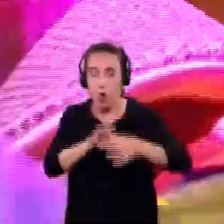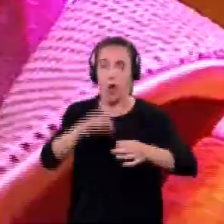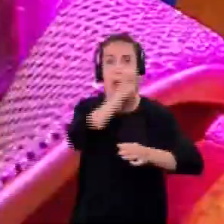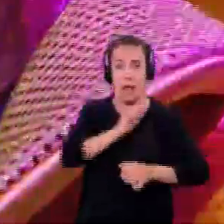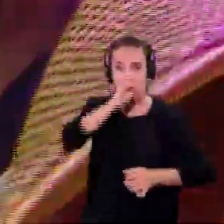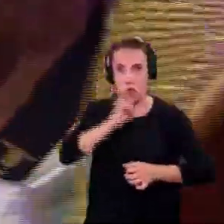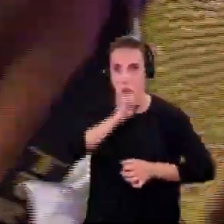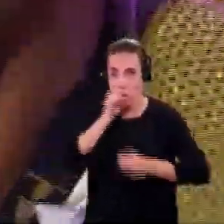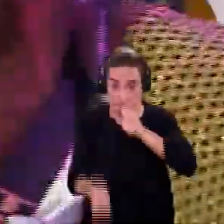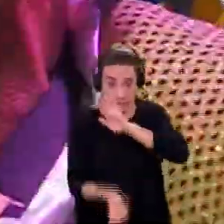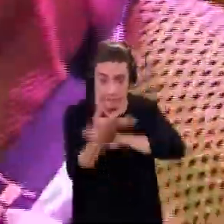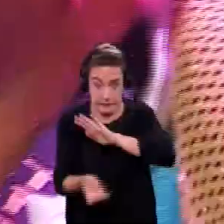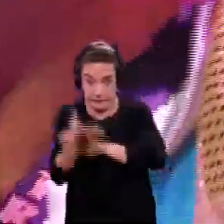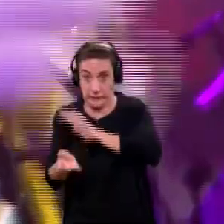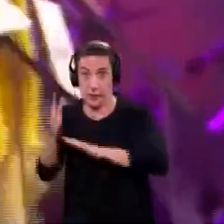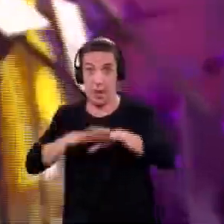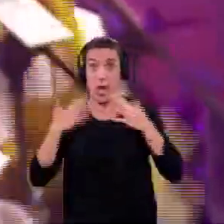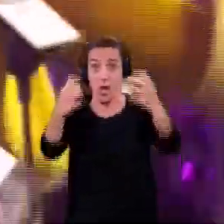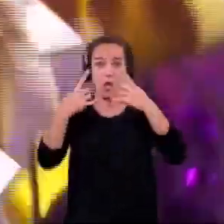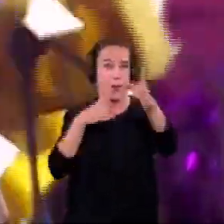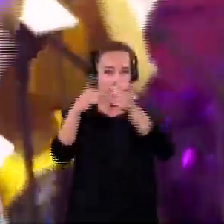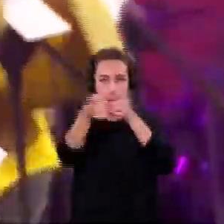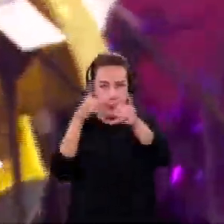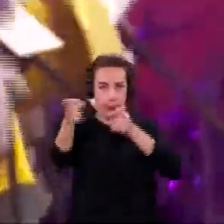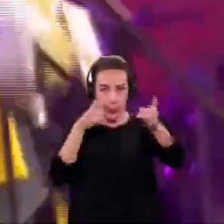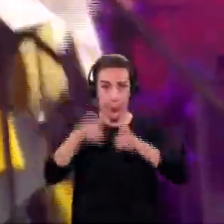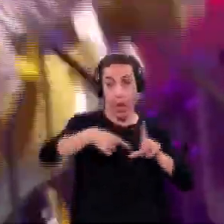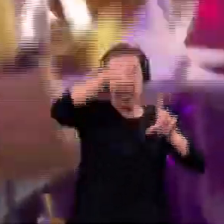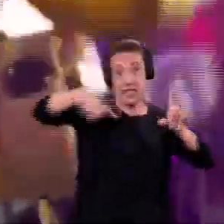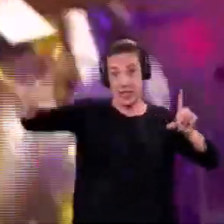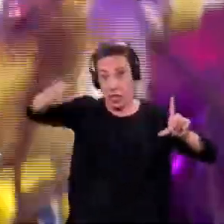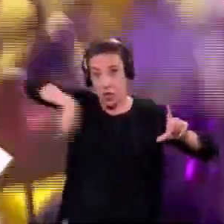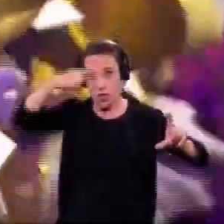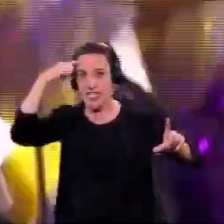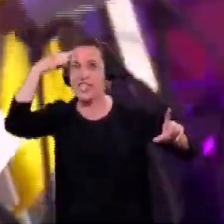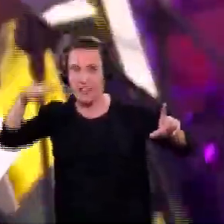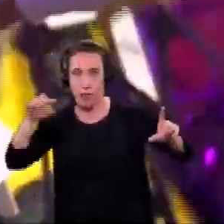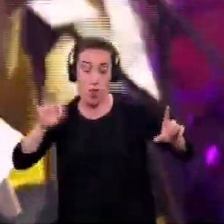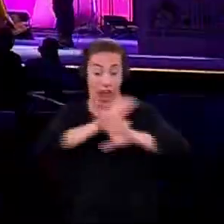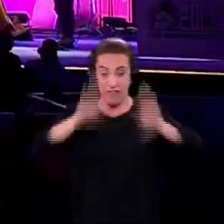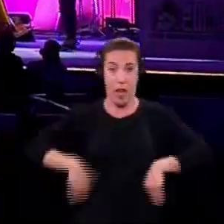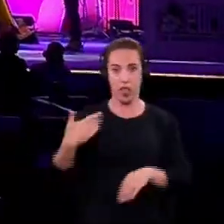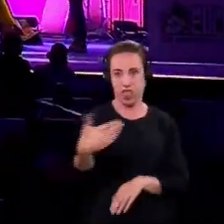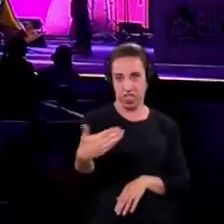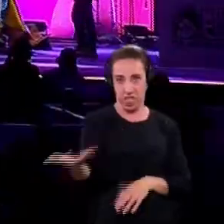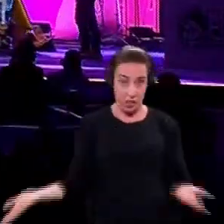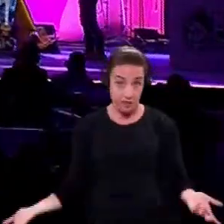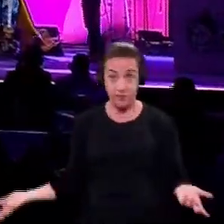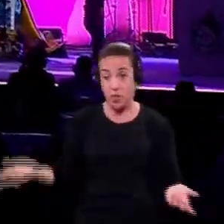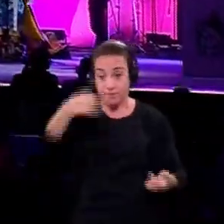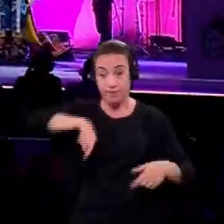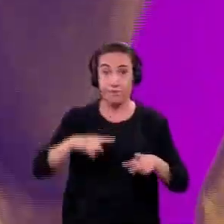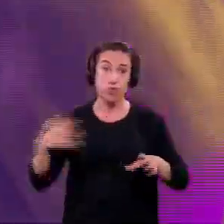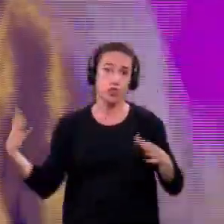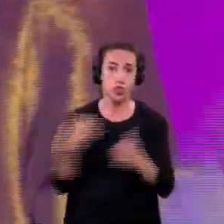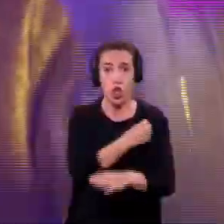sea perfecta y se enamore toda la grada. Estadísticamente sabemos que eso al final no sirve de nada, todo el mundo se